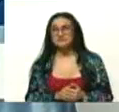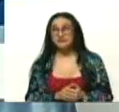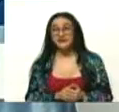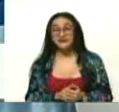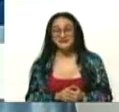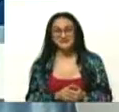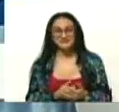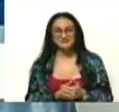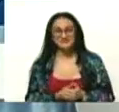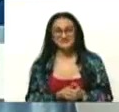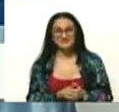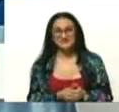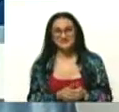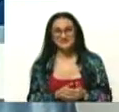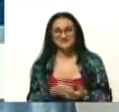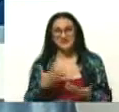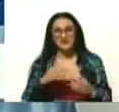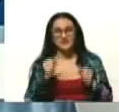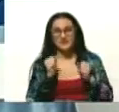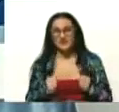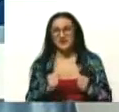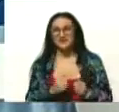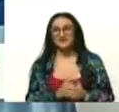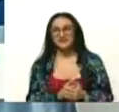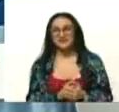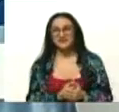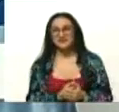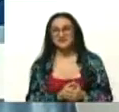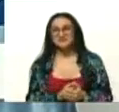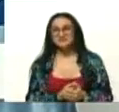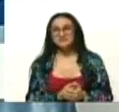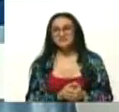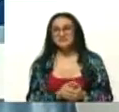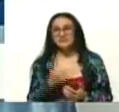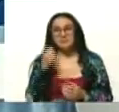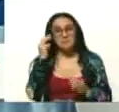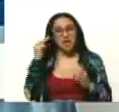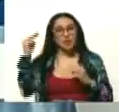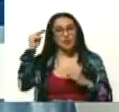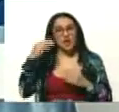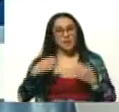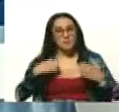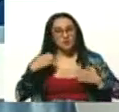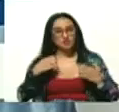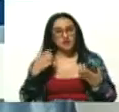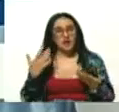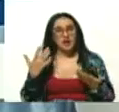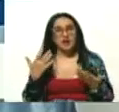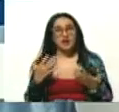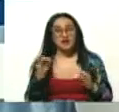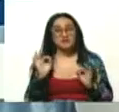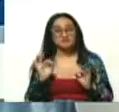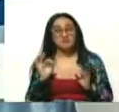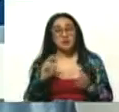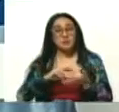realmente fuerte, que implica madurez emocional, psíquica, física,